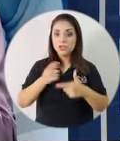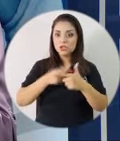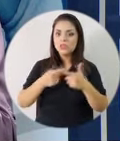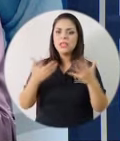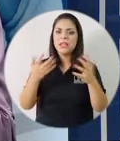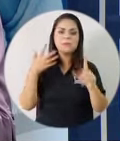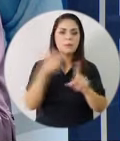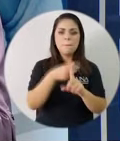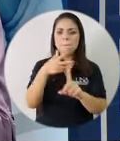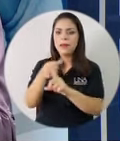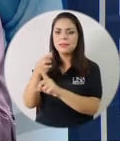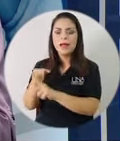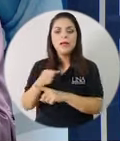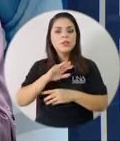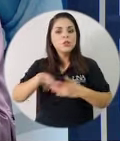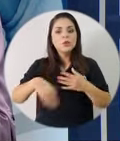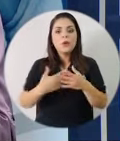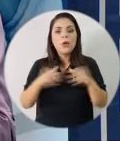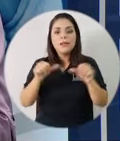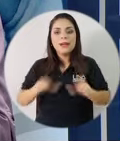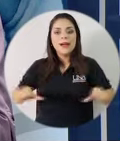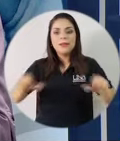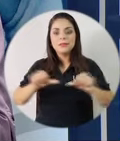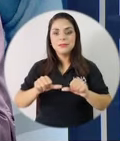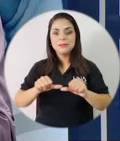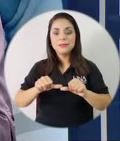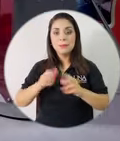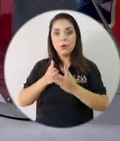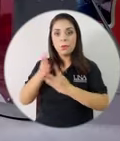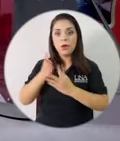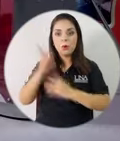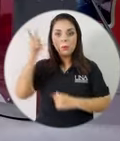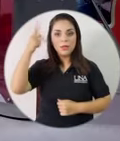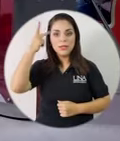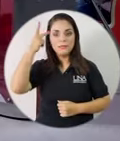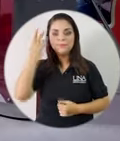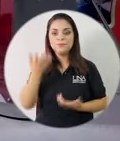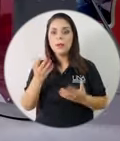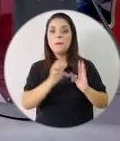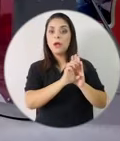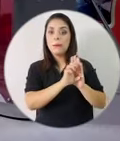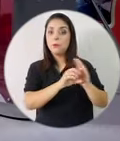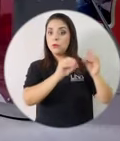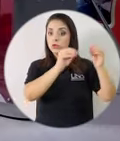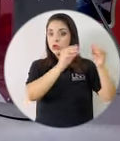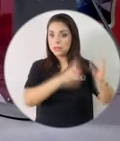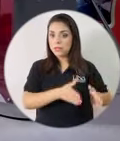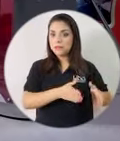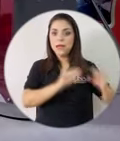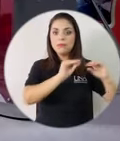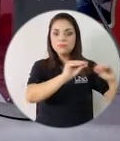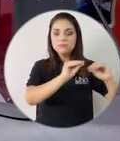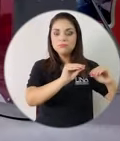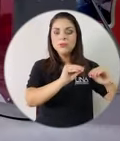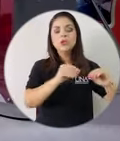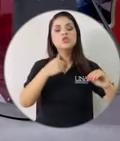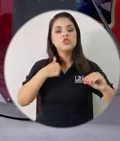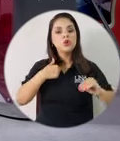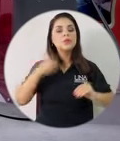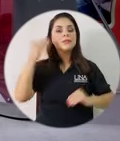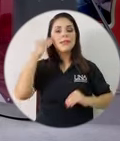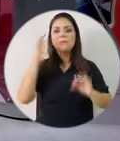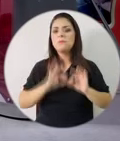Entonces, queremos impactar en todas las áreas a través de esta nueva política. En el ámbito de docencia, creemos que es fundamental